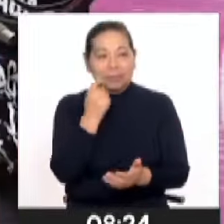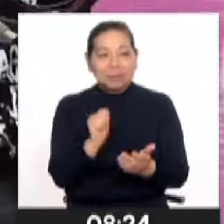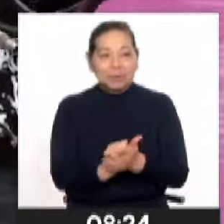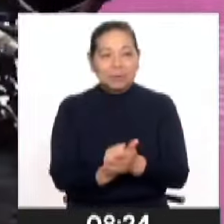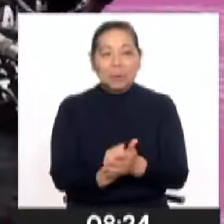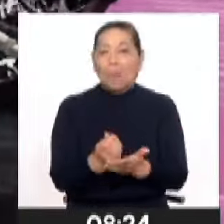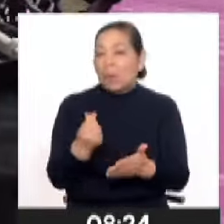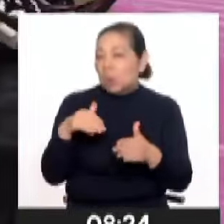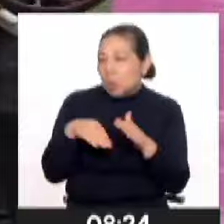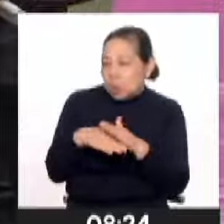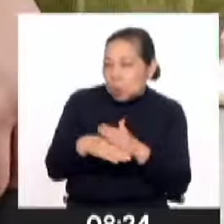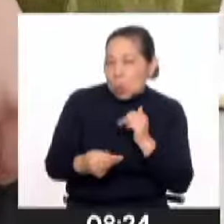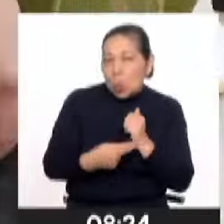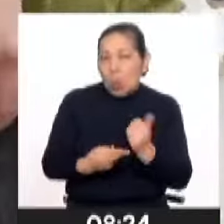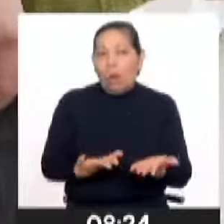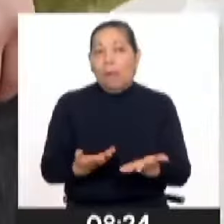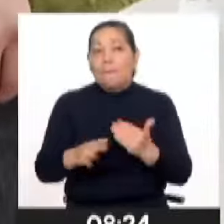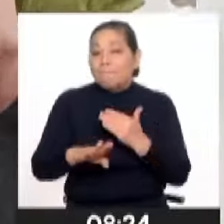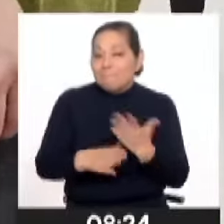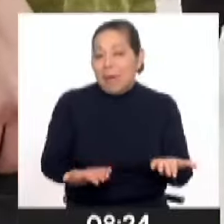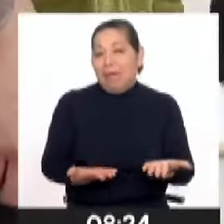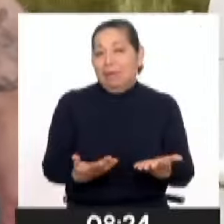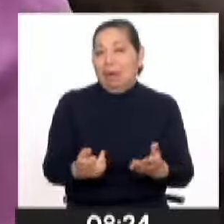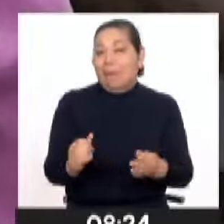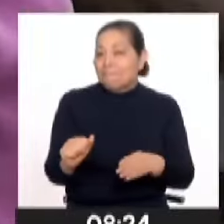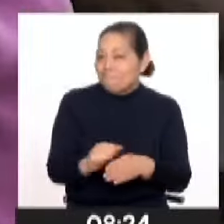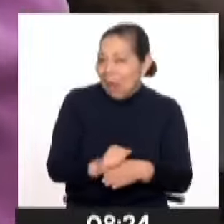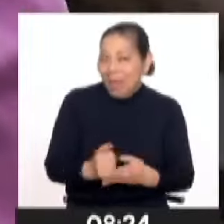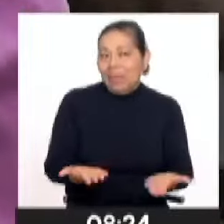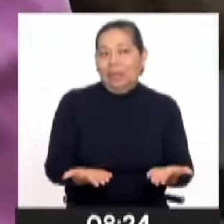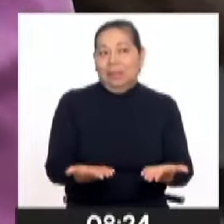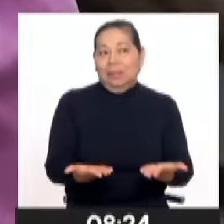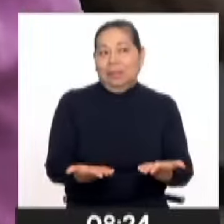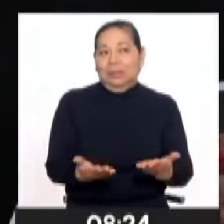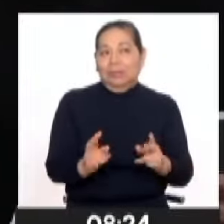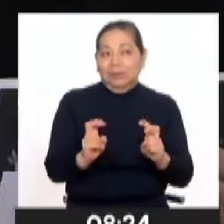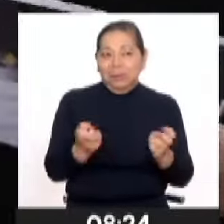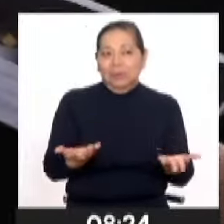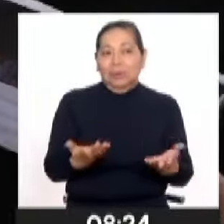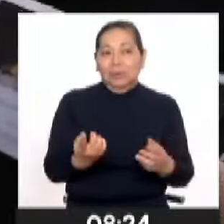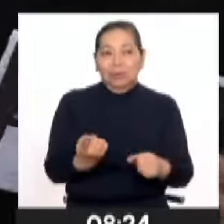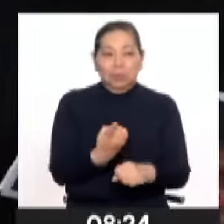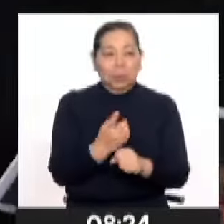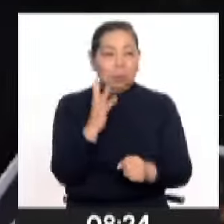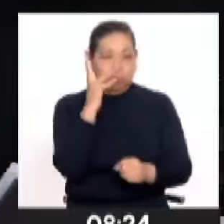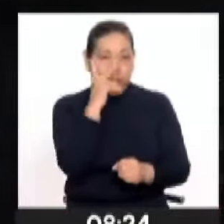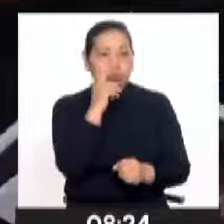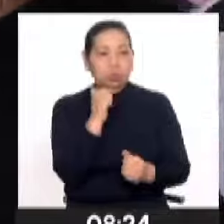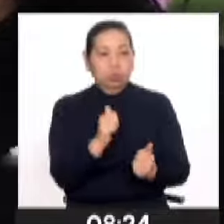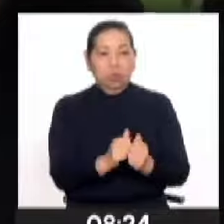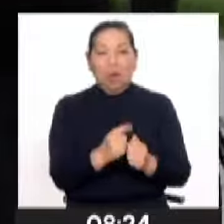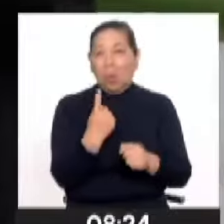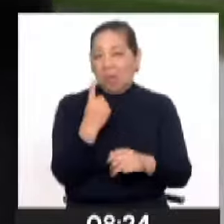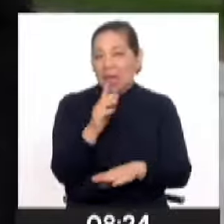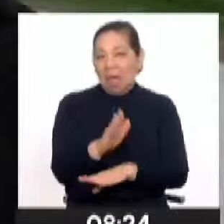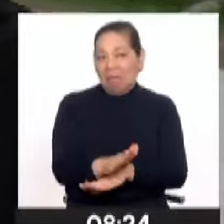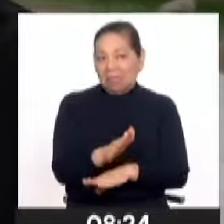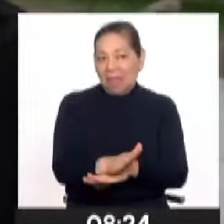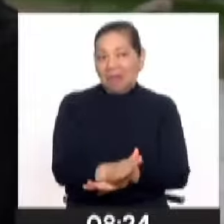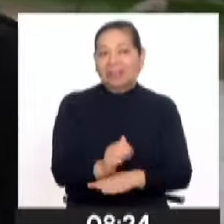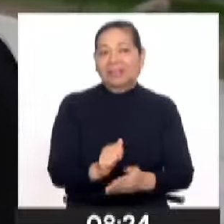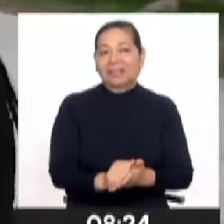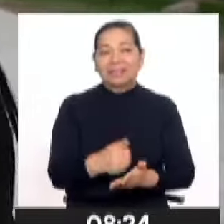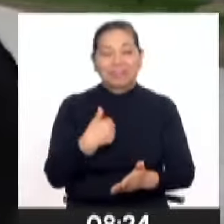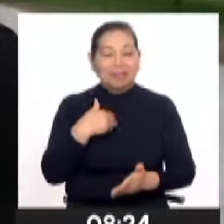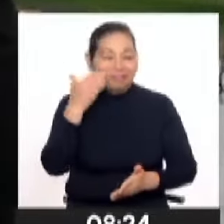donde el ahorro tiene que ser la parte básica. Estamos ensayando, estamos pasando un poco el texto. Es una hora hermosa, además es a la 1 de la tarde, es un horario que ya domino,